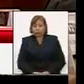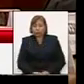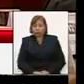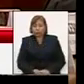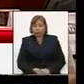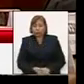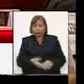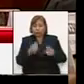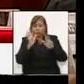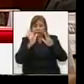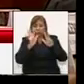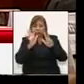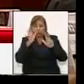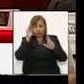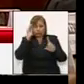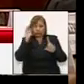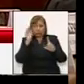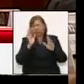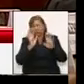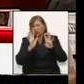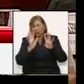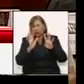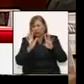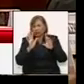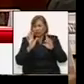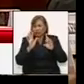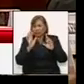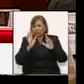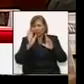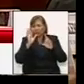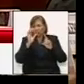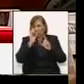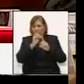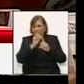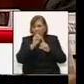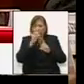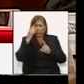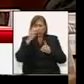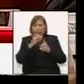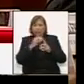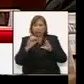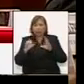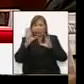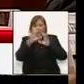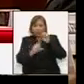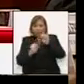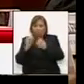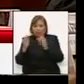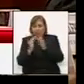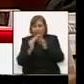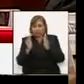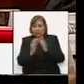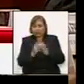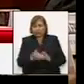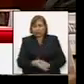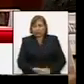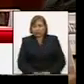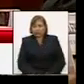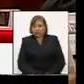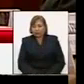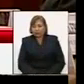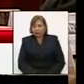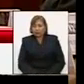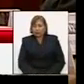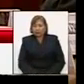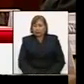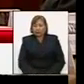8. 8 objetivos, 9 objetivos 9. Para detener y 8 objetivos para hacer allanamientos de domicilio. Con el arrastre.